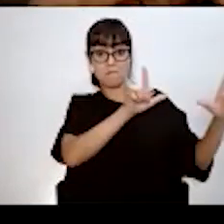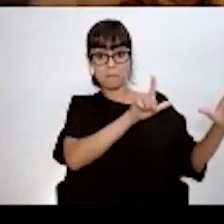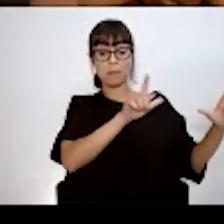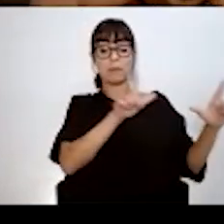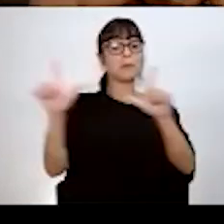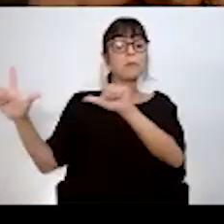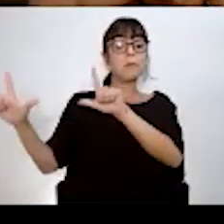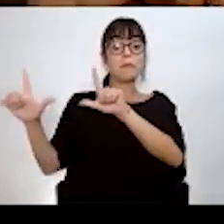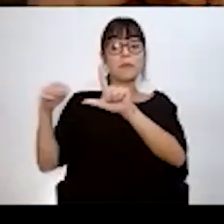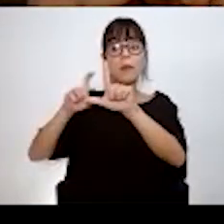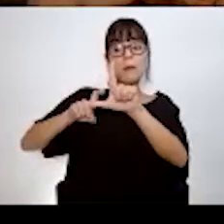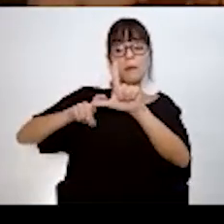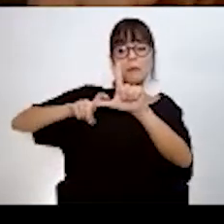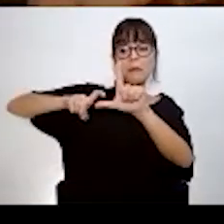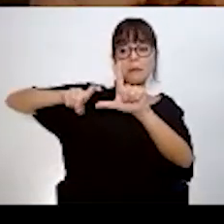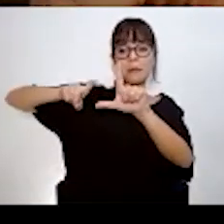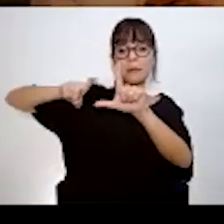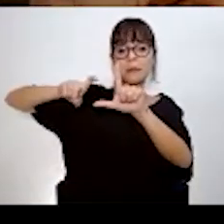llama,